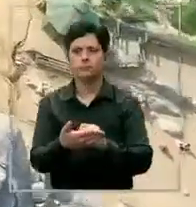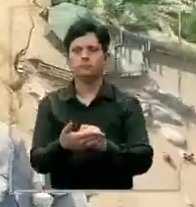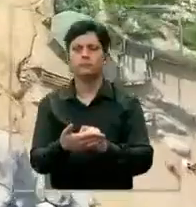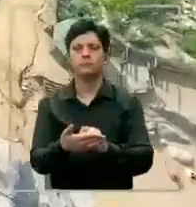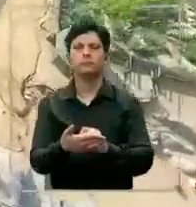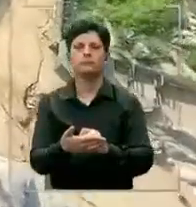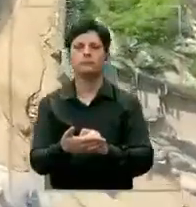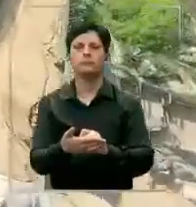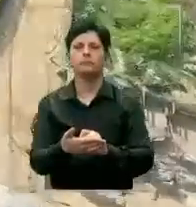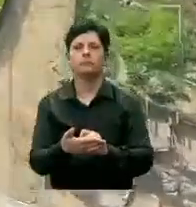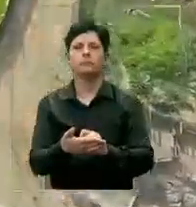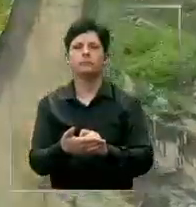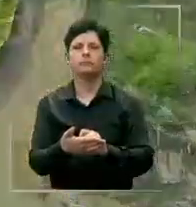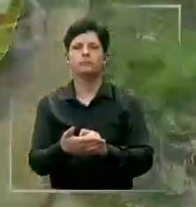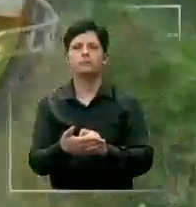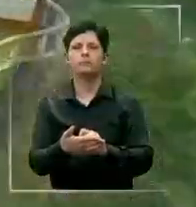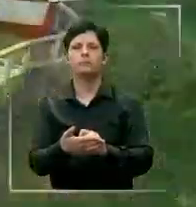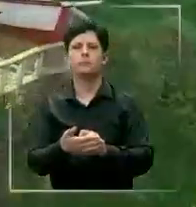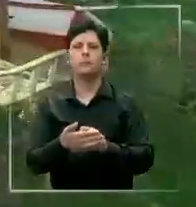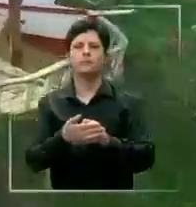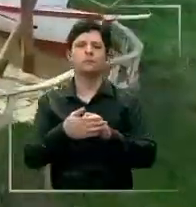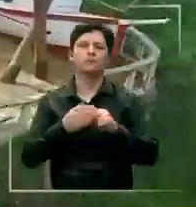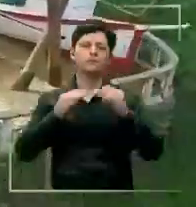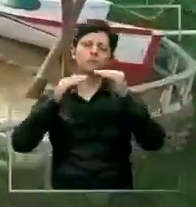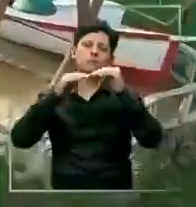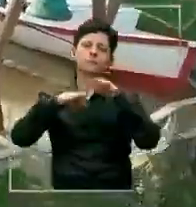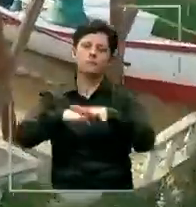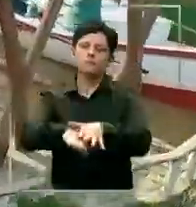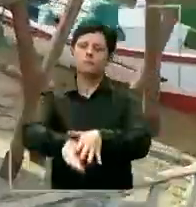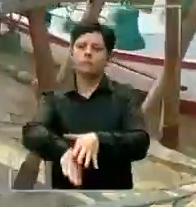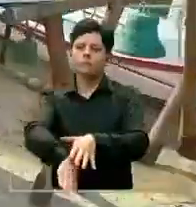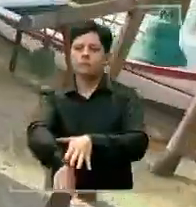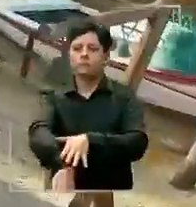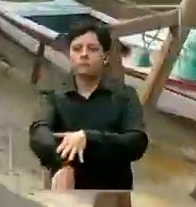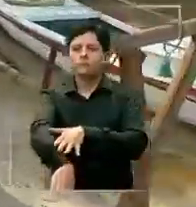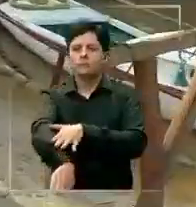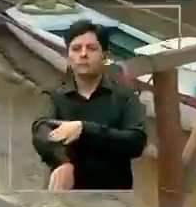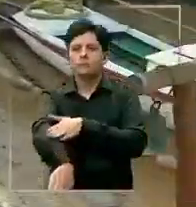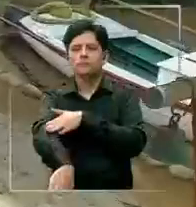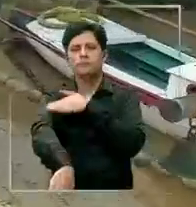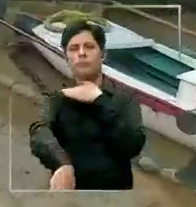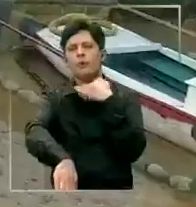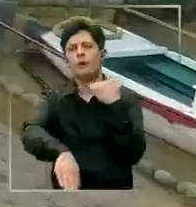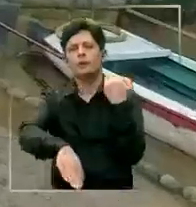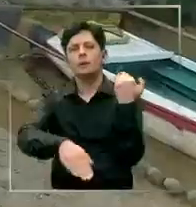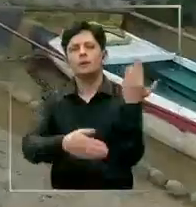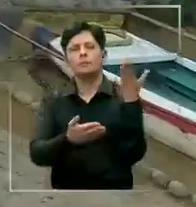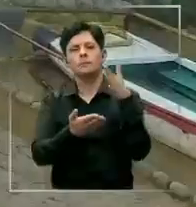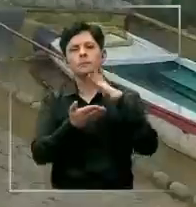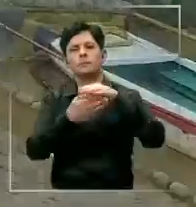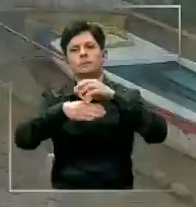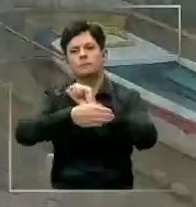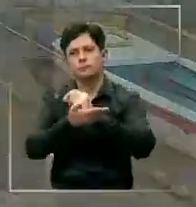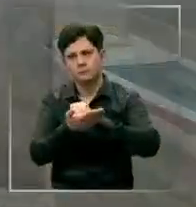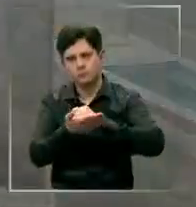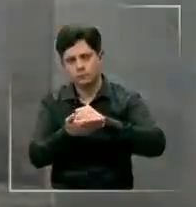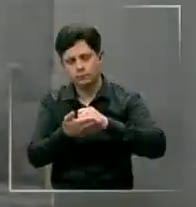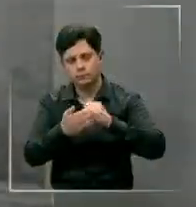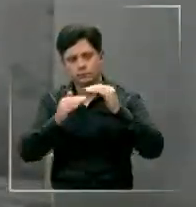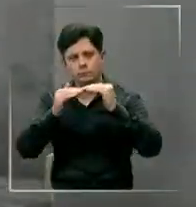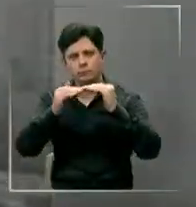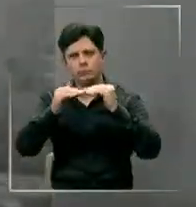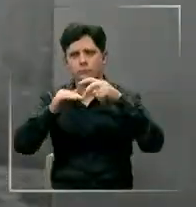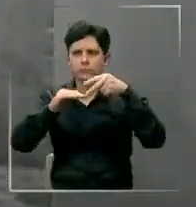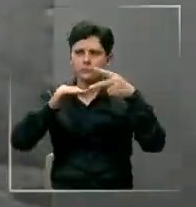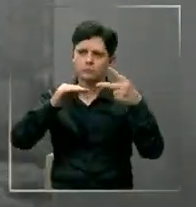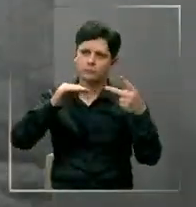Como irnos cayendo desde la piel al alma. Eso es lo que Neruda intuía sobre la muerte y así lo expresó en un poema, sin saber que en